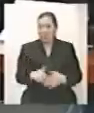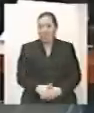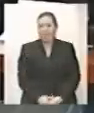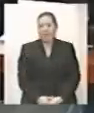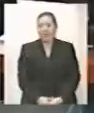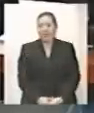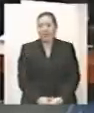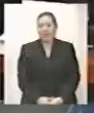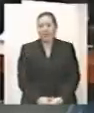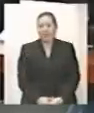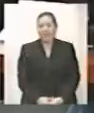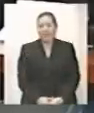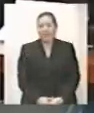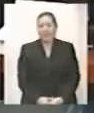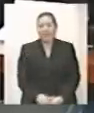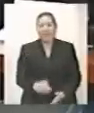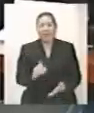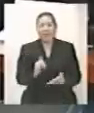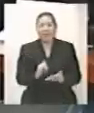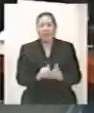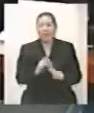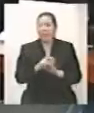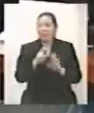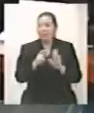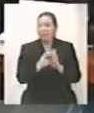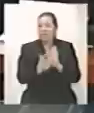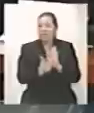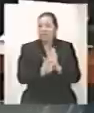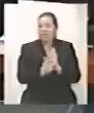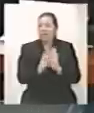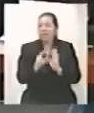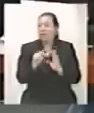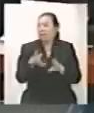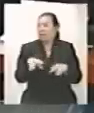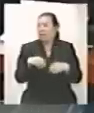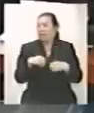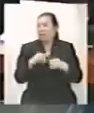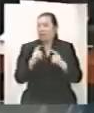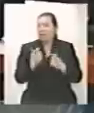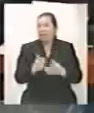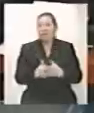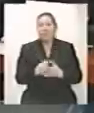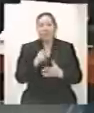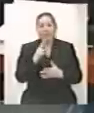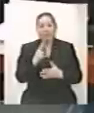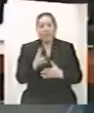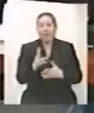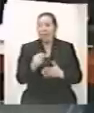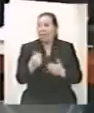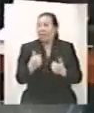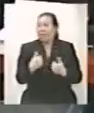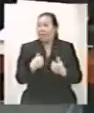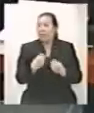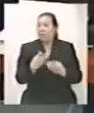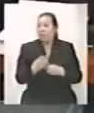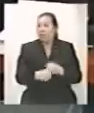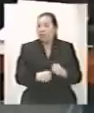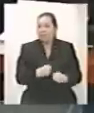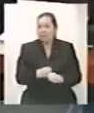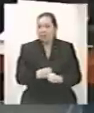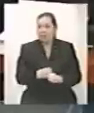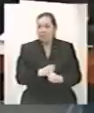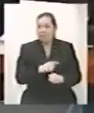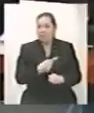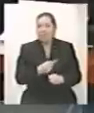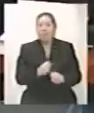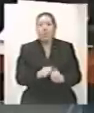En esas condiciones creo que este proyecto de ley no debe ser aceptado por el Congreso. El Perú no tiene hace muchos años una